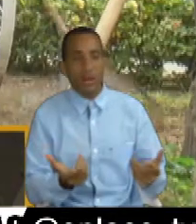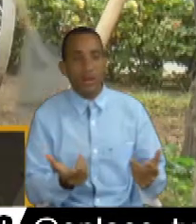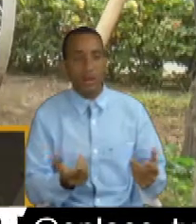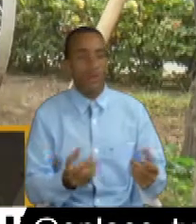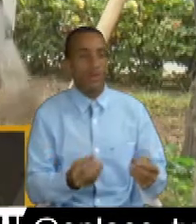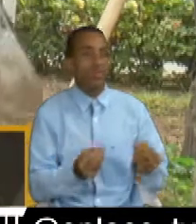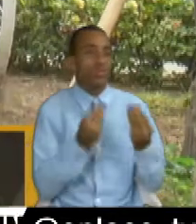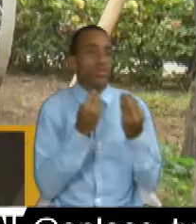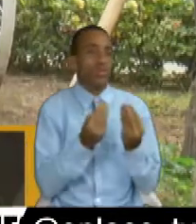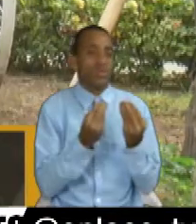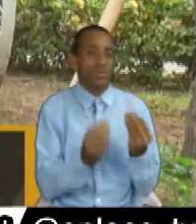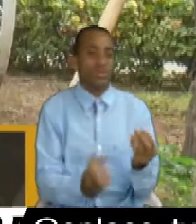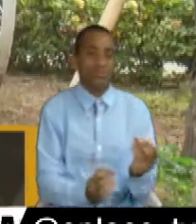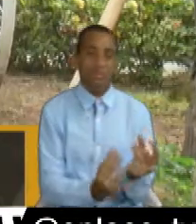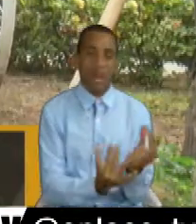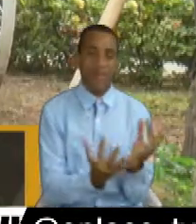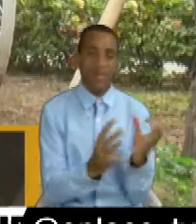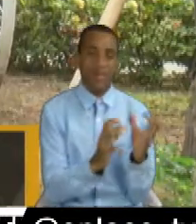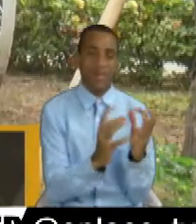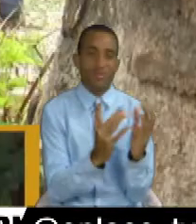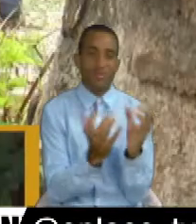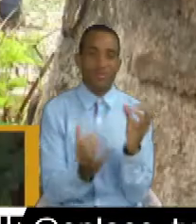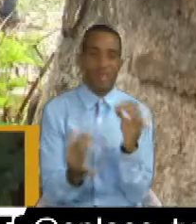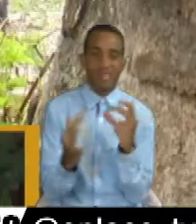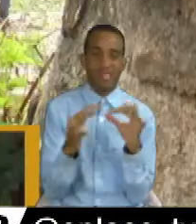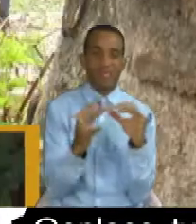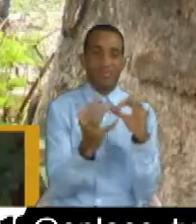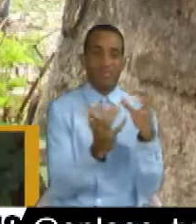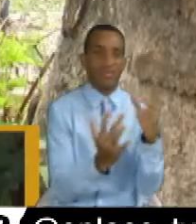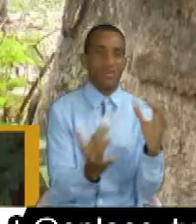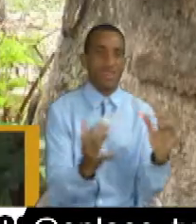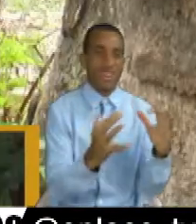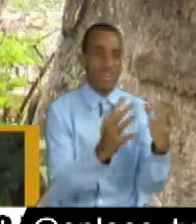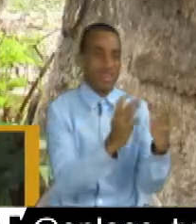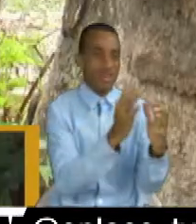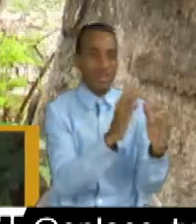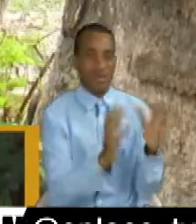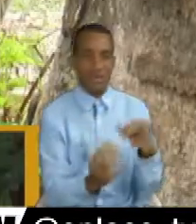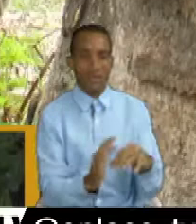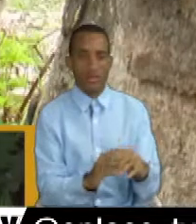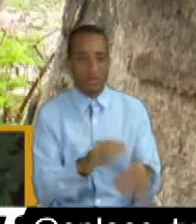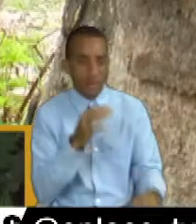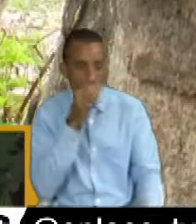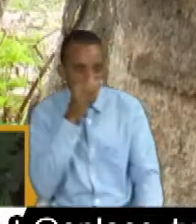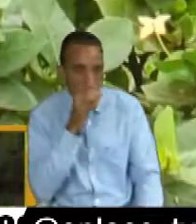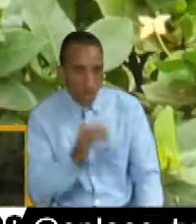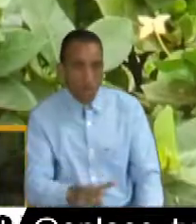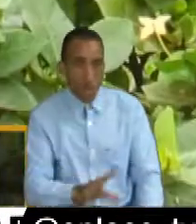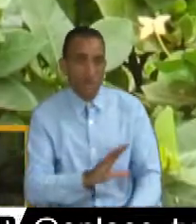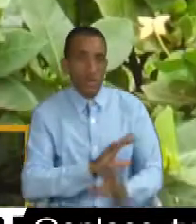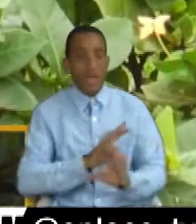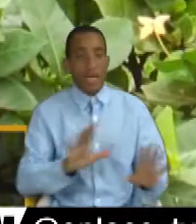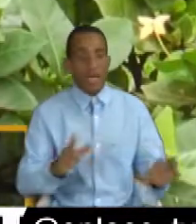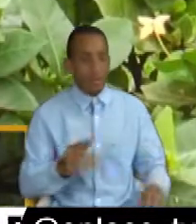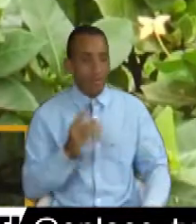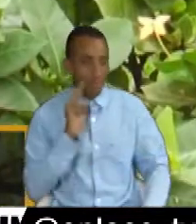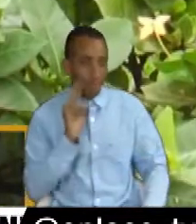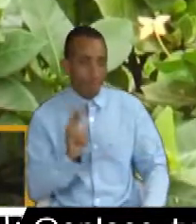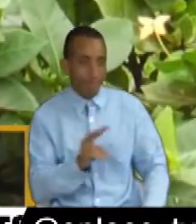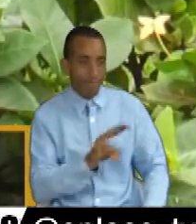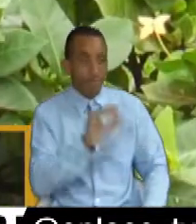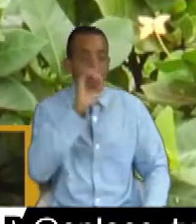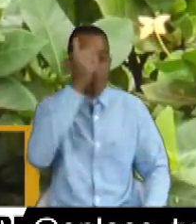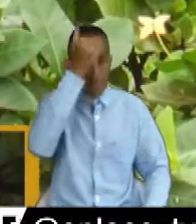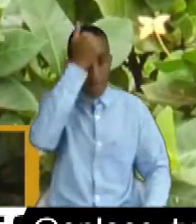demasiado enmalezadas, donde se ven cantidad de residuos, y como nos podemos dar cuenta, son áreas